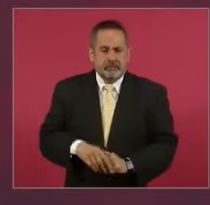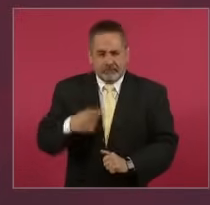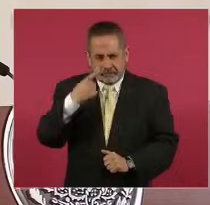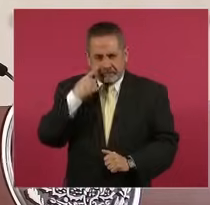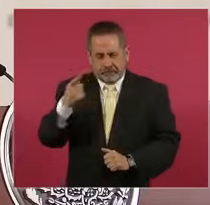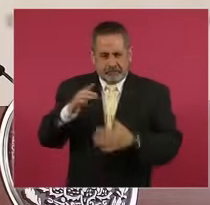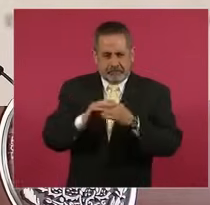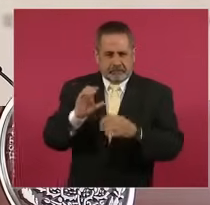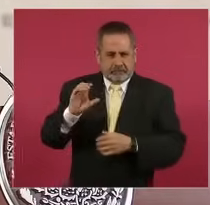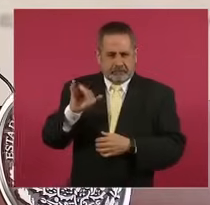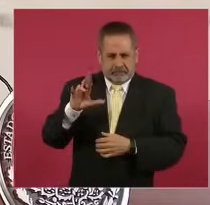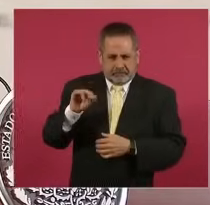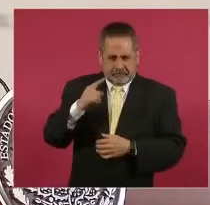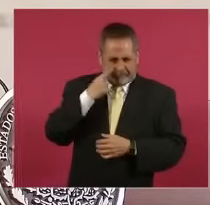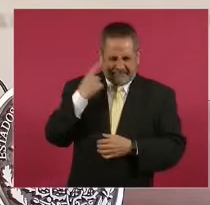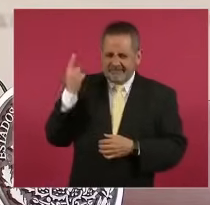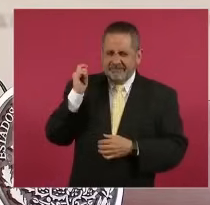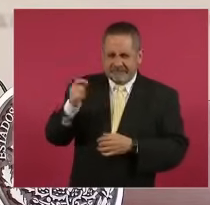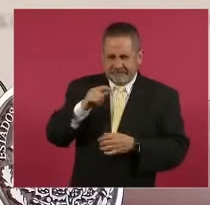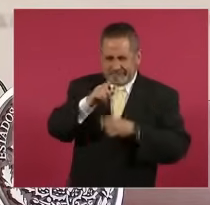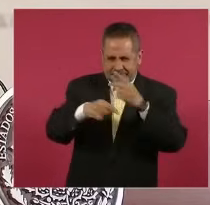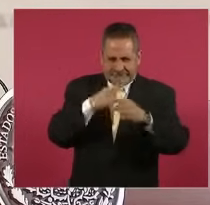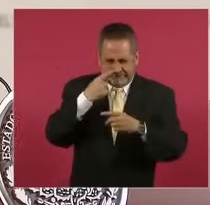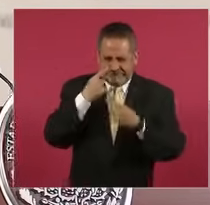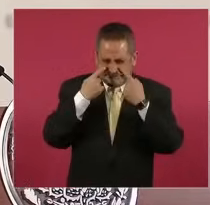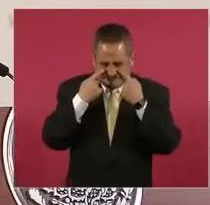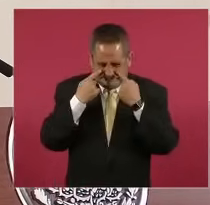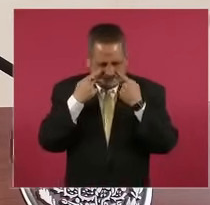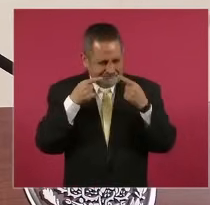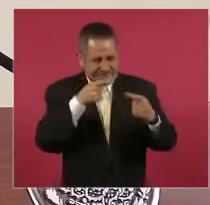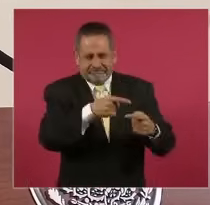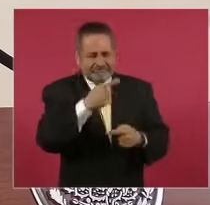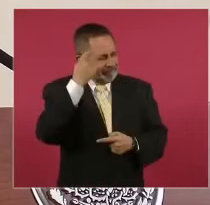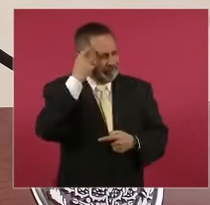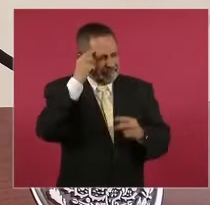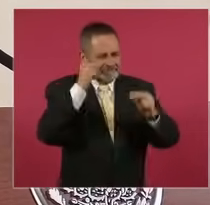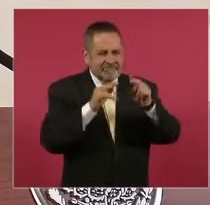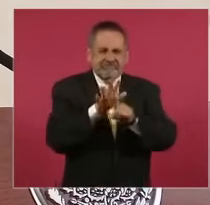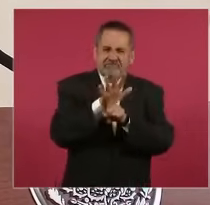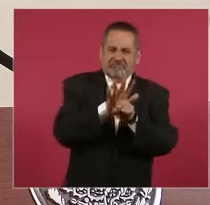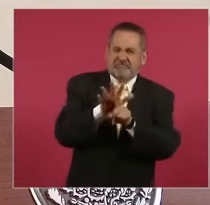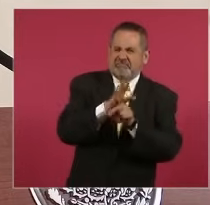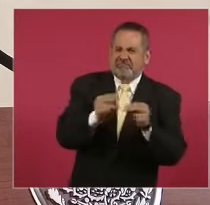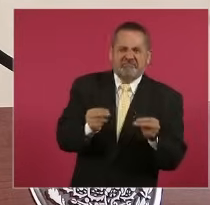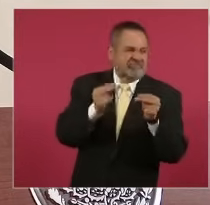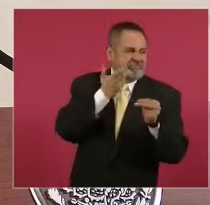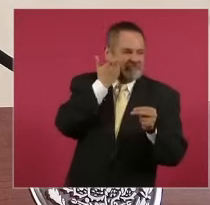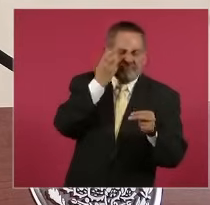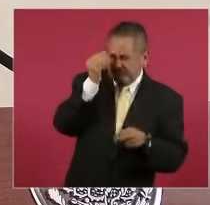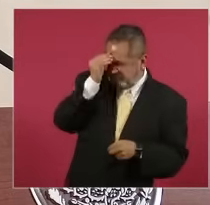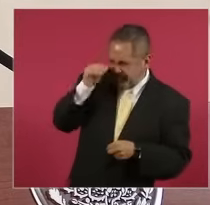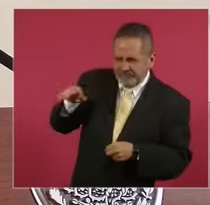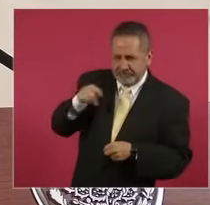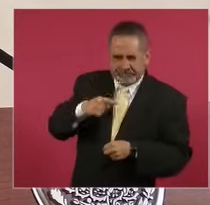Escuchemos a Ciro, para que vean el nivel de manipulación.